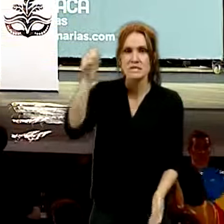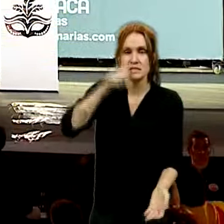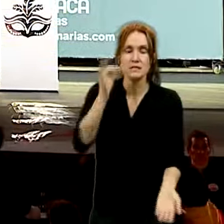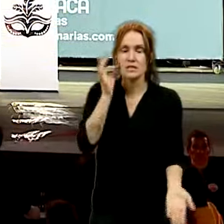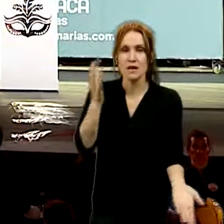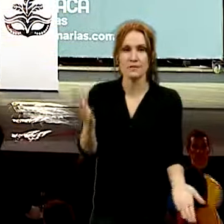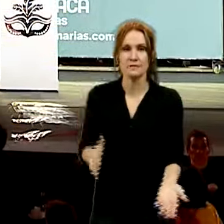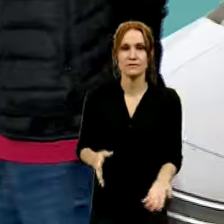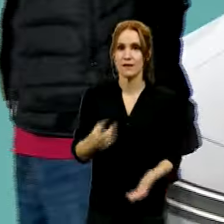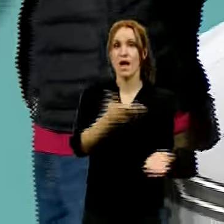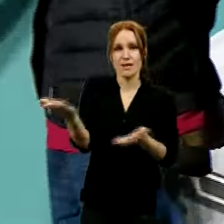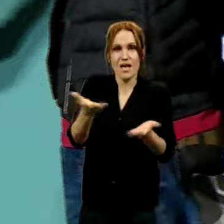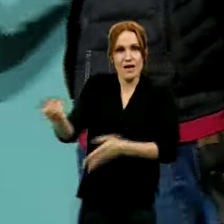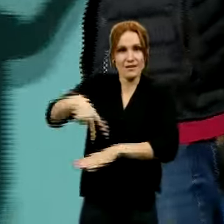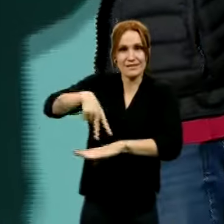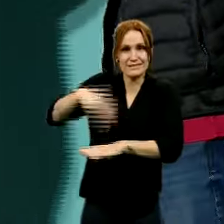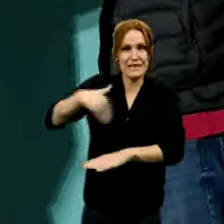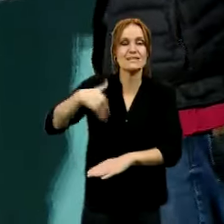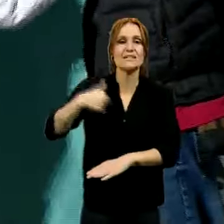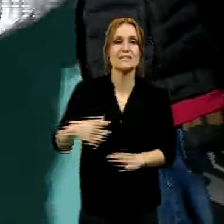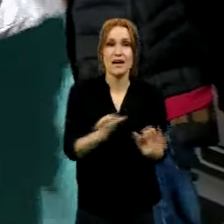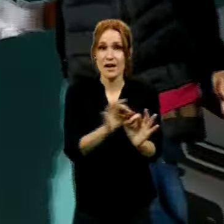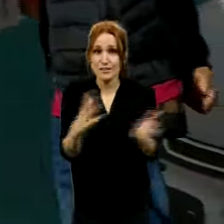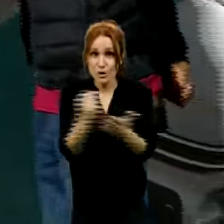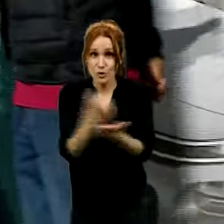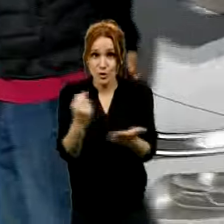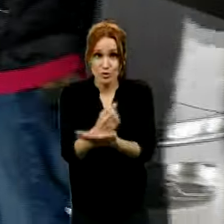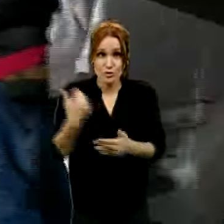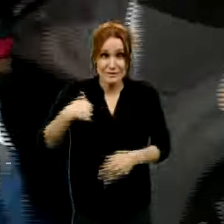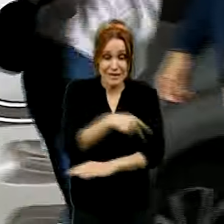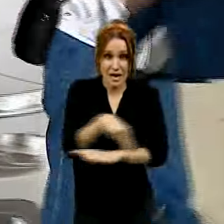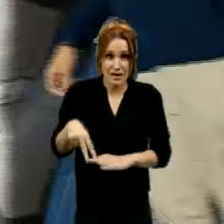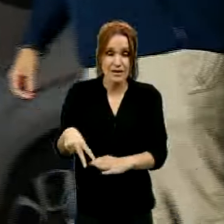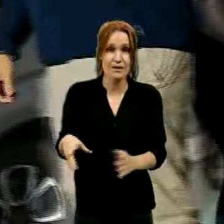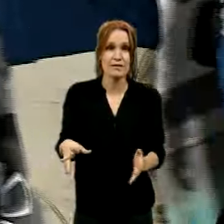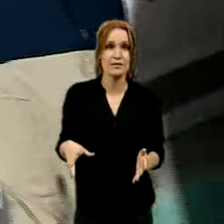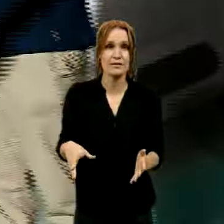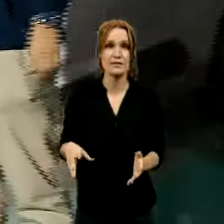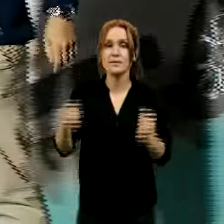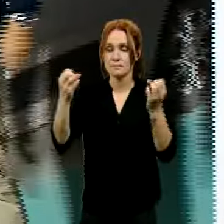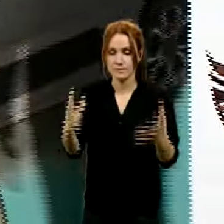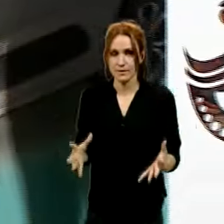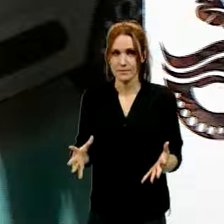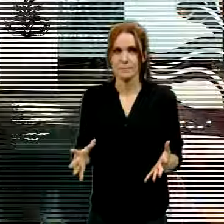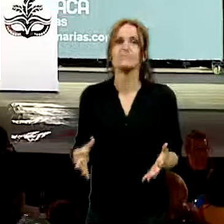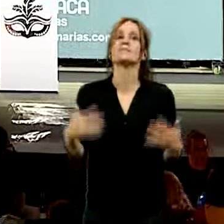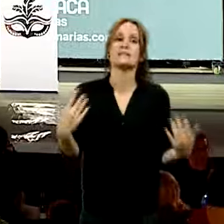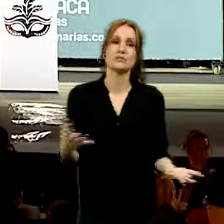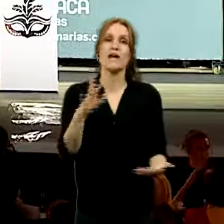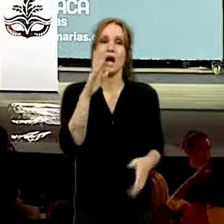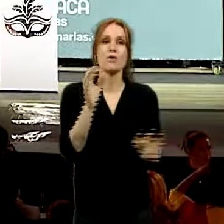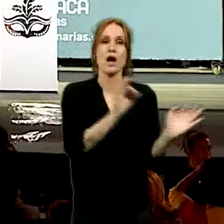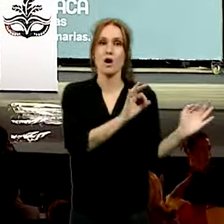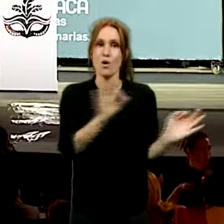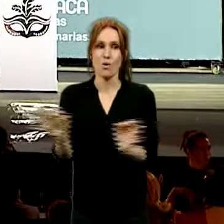está. Venga. Ya estamos todos, ya estamos todos. Venga, estamos todos, así que por orden